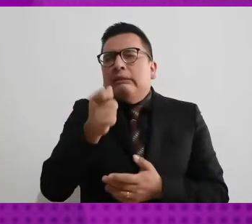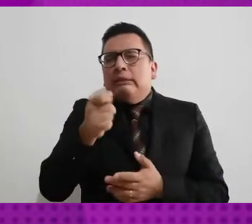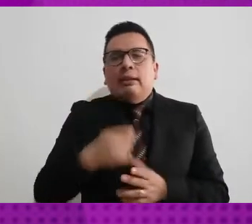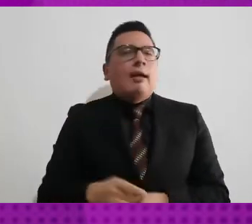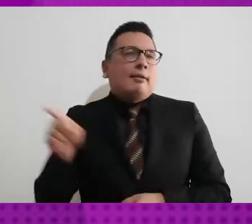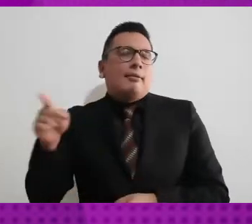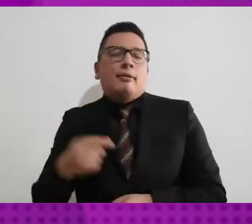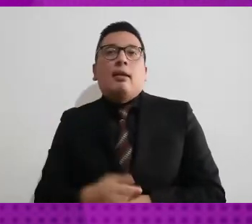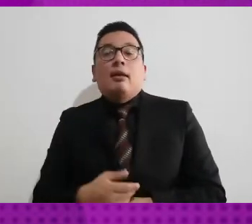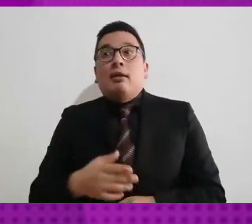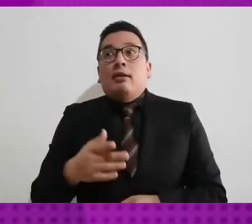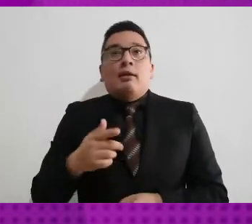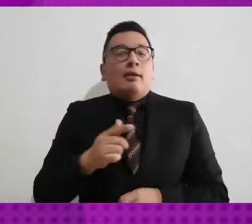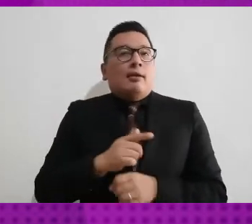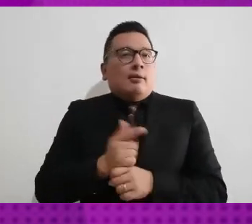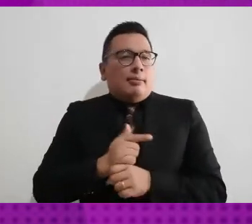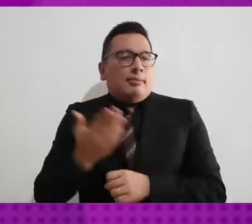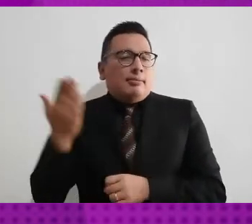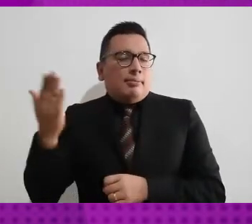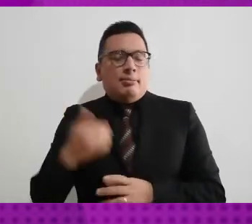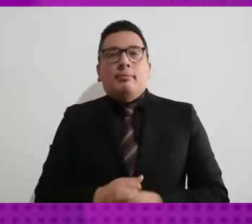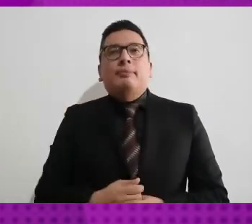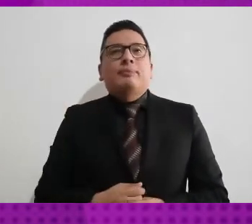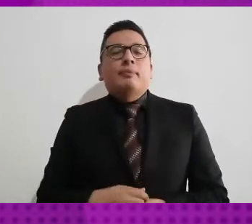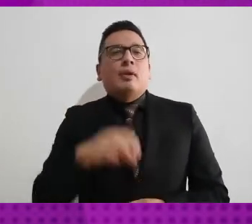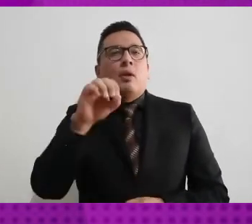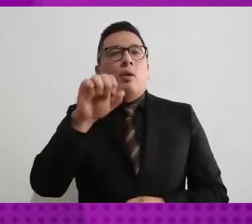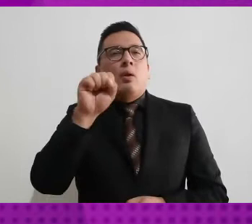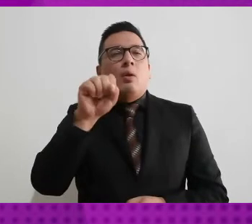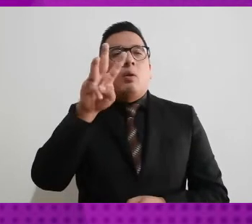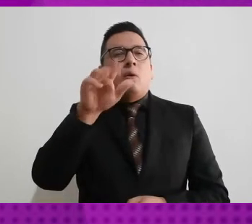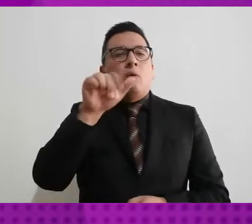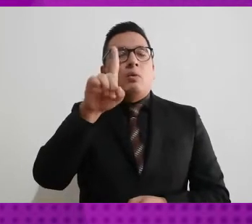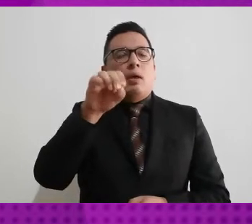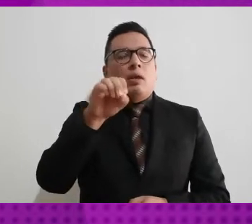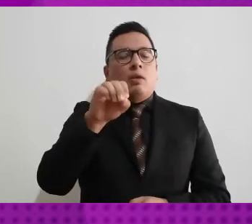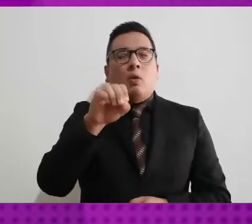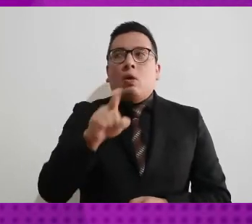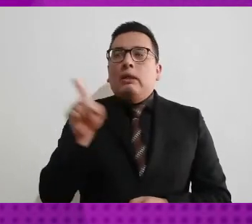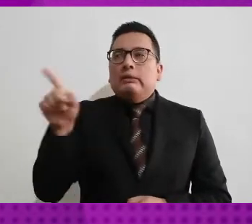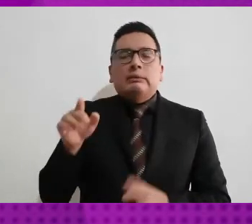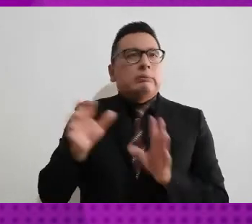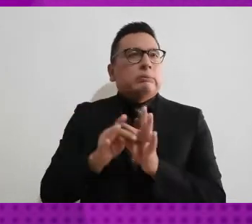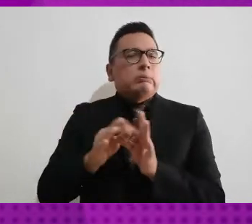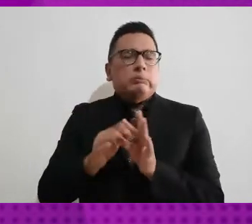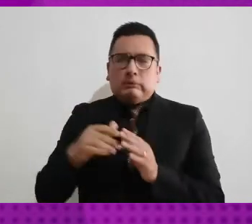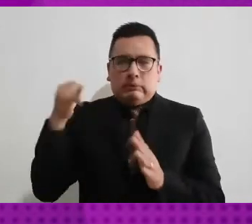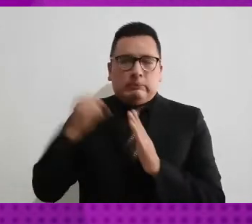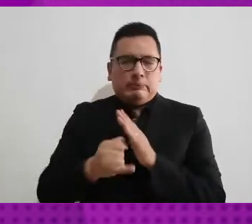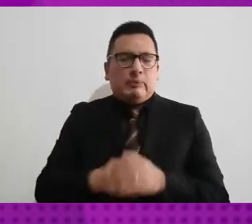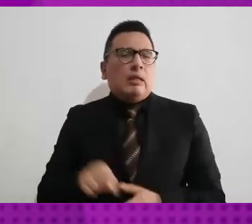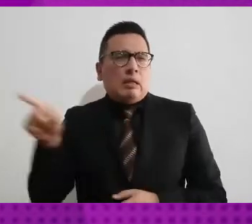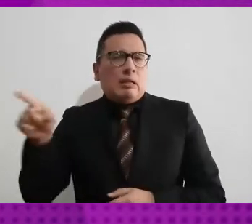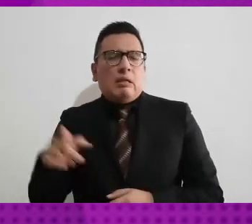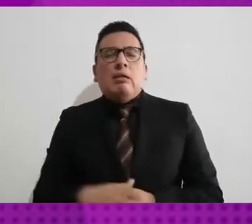Osvaldo Chacón Rojas. Él es doctor en teoría política por la Universidad Autónoma de Madrid, especialista en Derechos Humanos